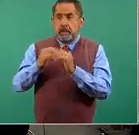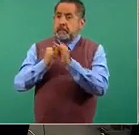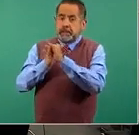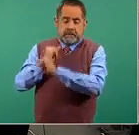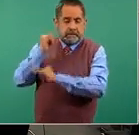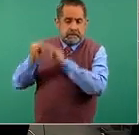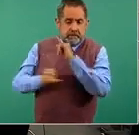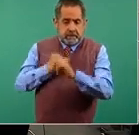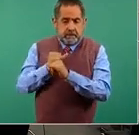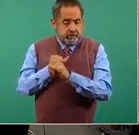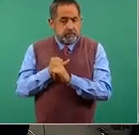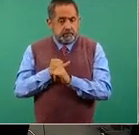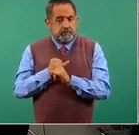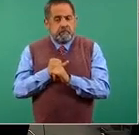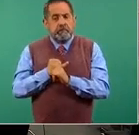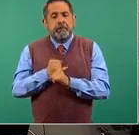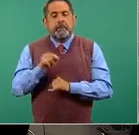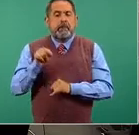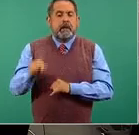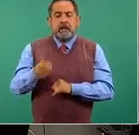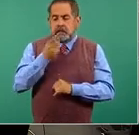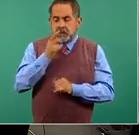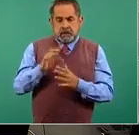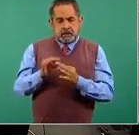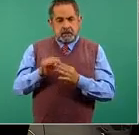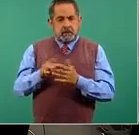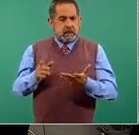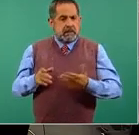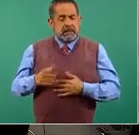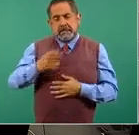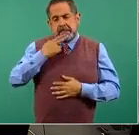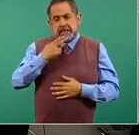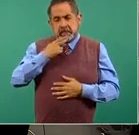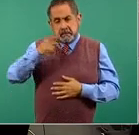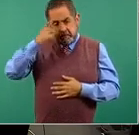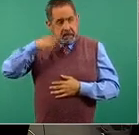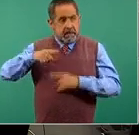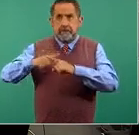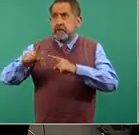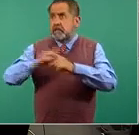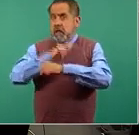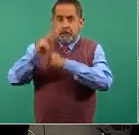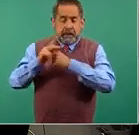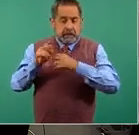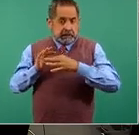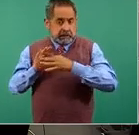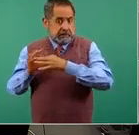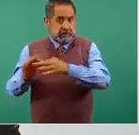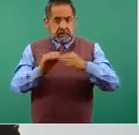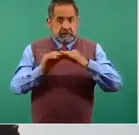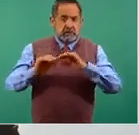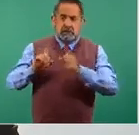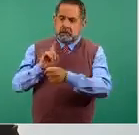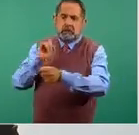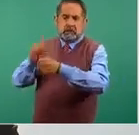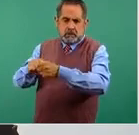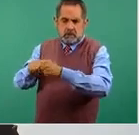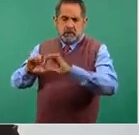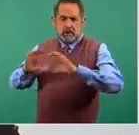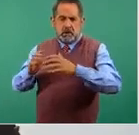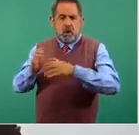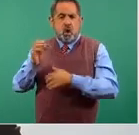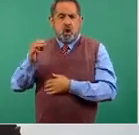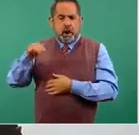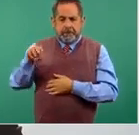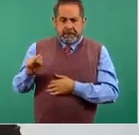Internacional es un instrumento, ¿no?, que nos vincula entre los diferentes países que pertenecemos a la Organización Mundial de la